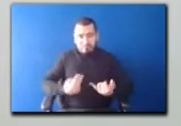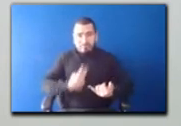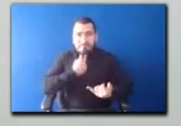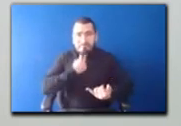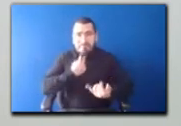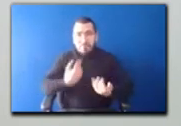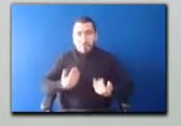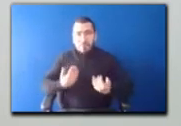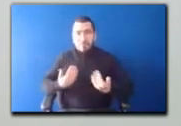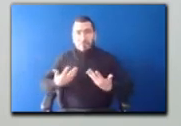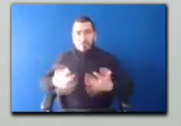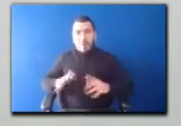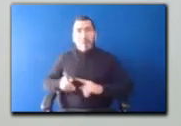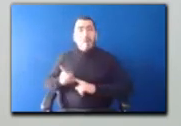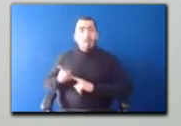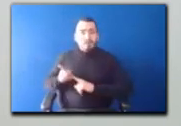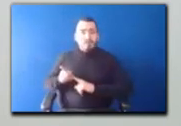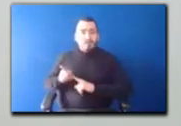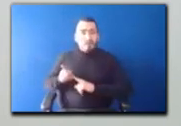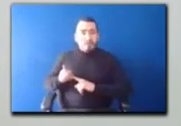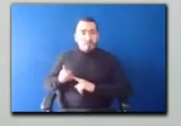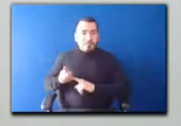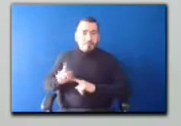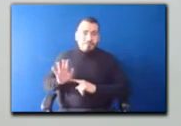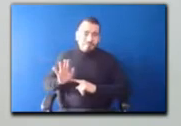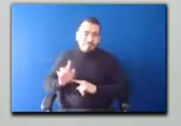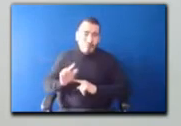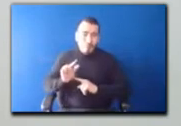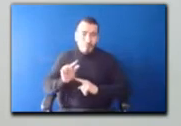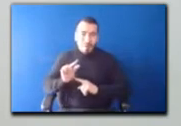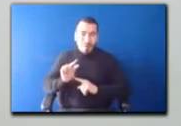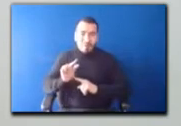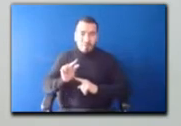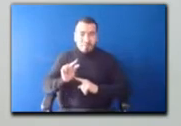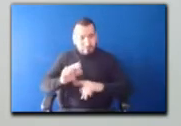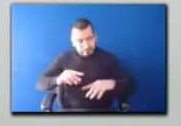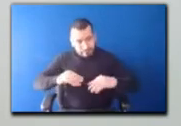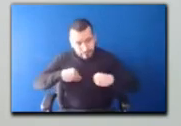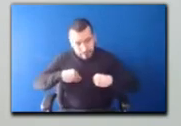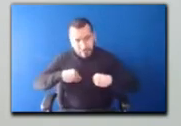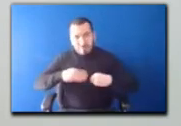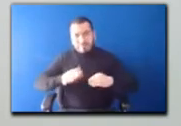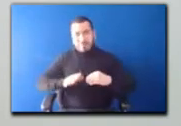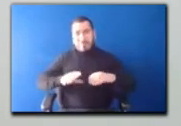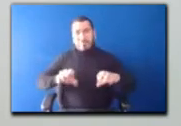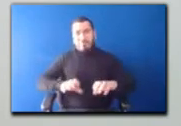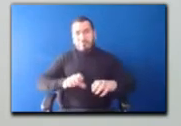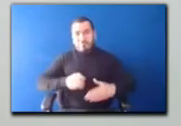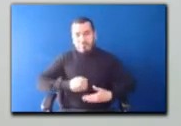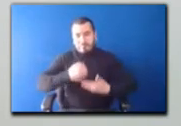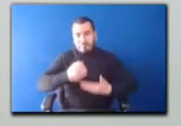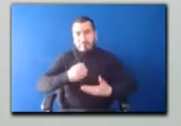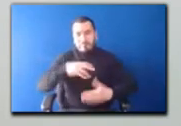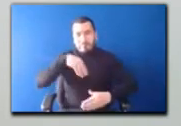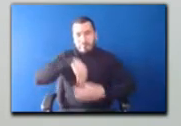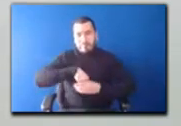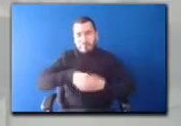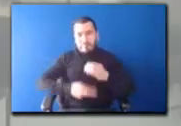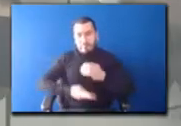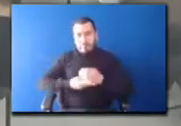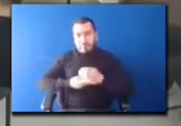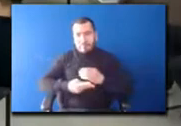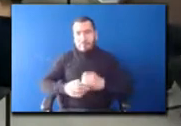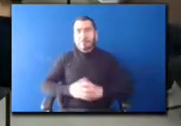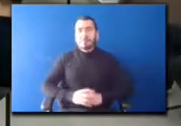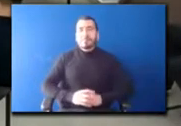lo vemos todavía con poca receptividad, más bien en términos de que eso sea un activo admisible dentro de los ahorros del público.